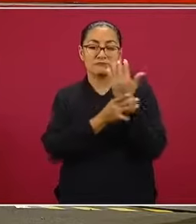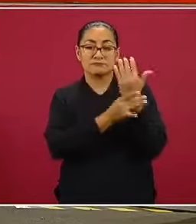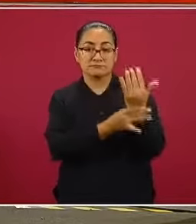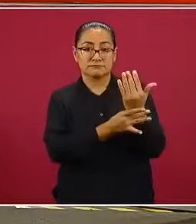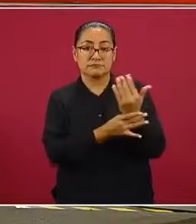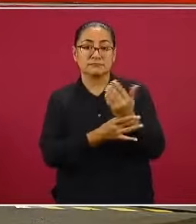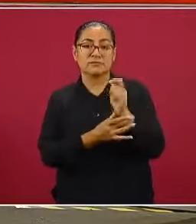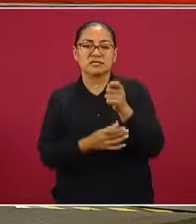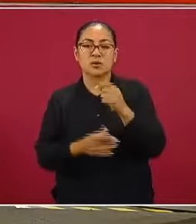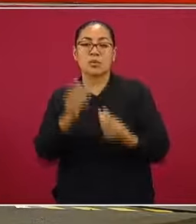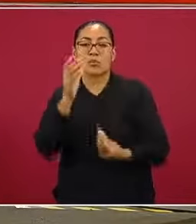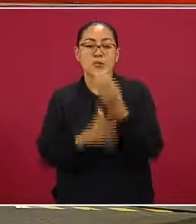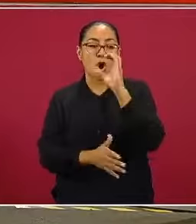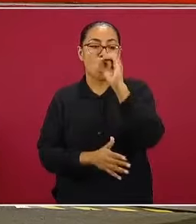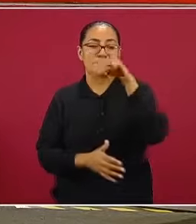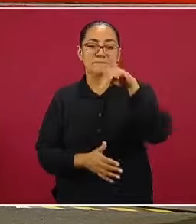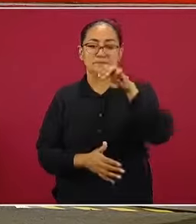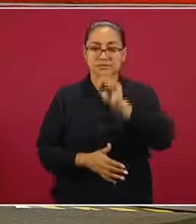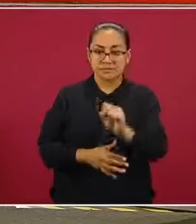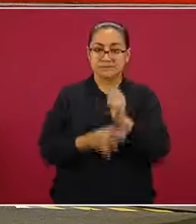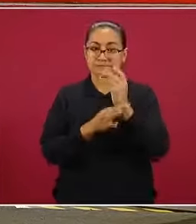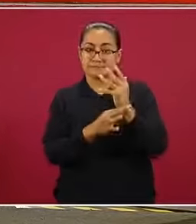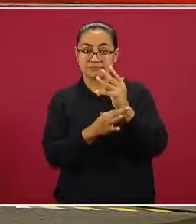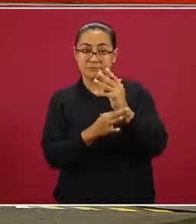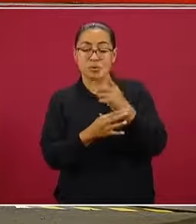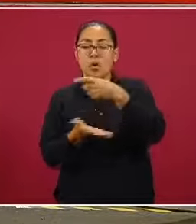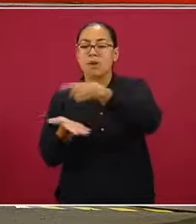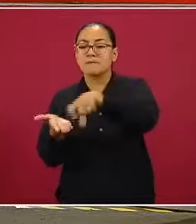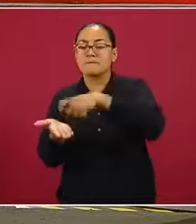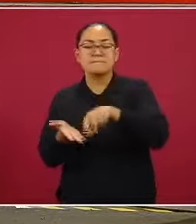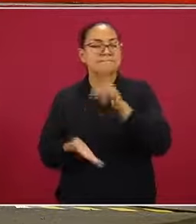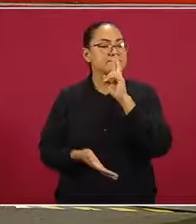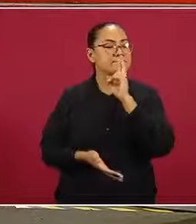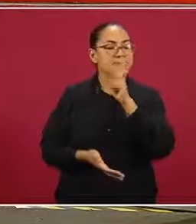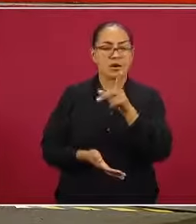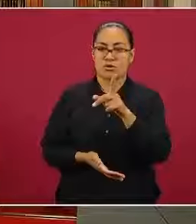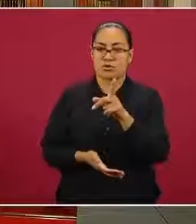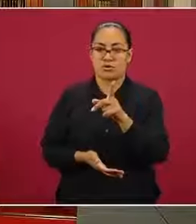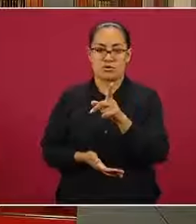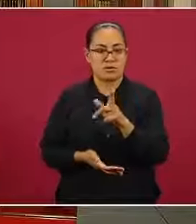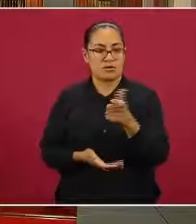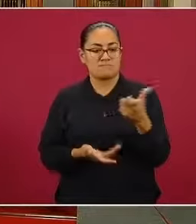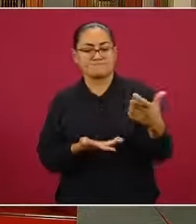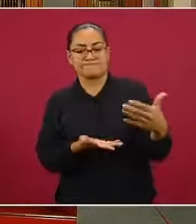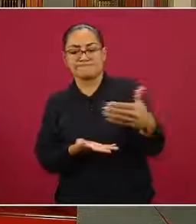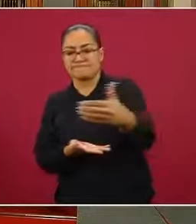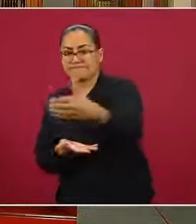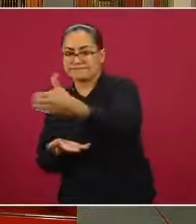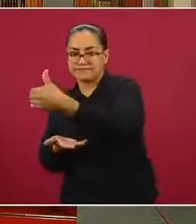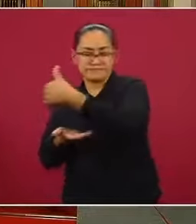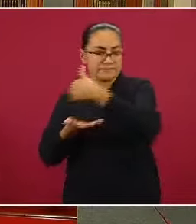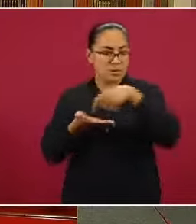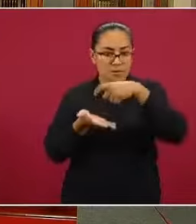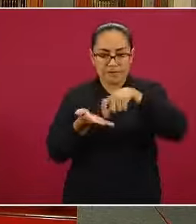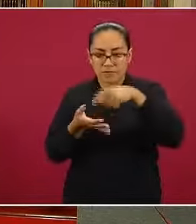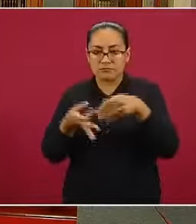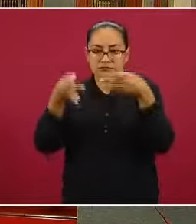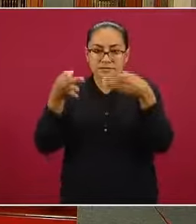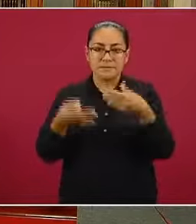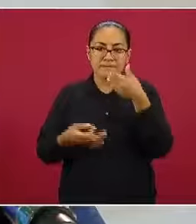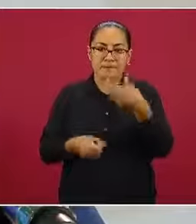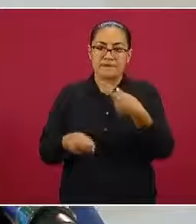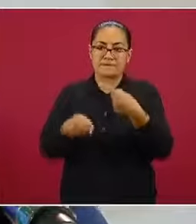de la OMS? Son las mejores compras, lo que mejor podemos hacer o lo que más rinde para poder luchar contra las